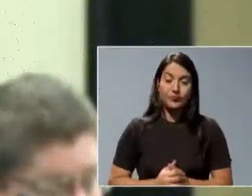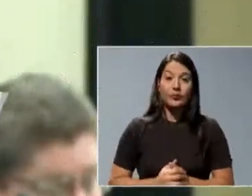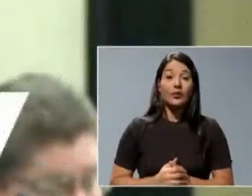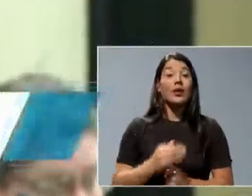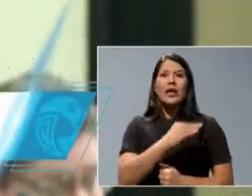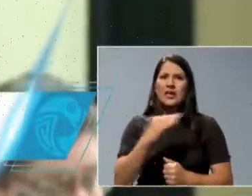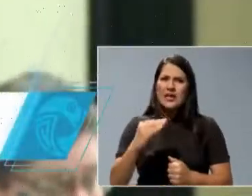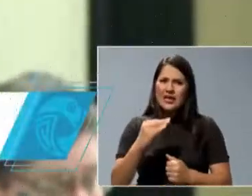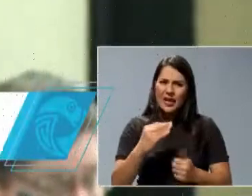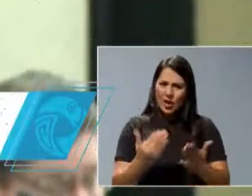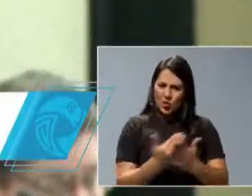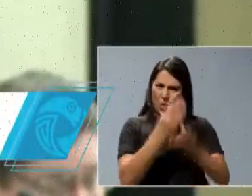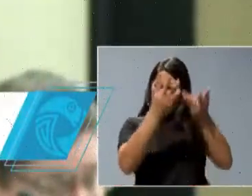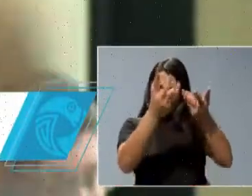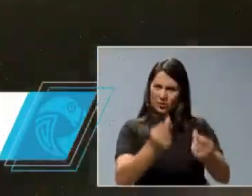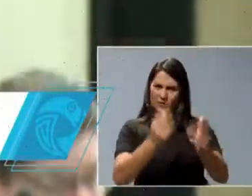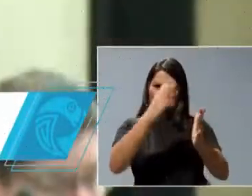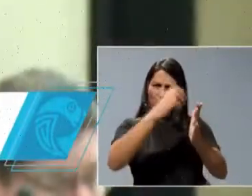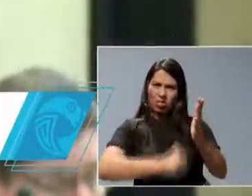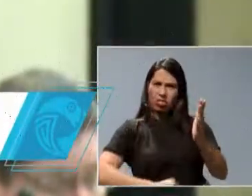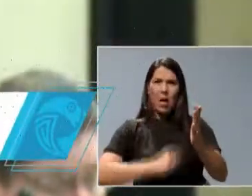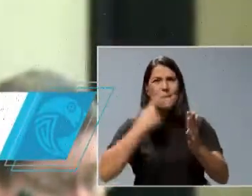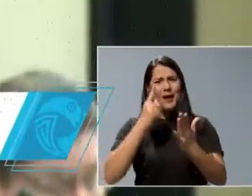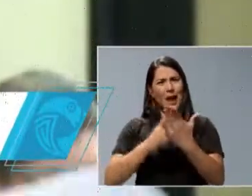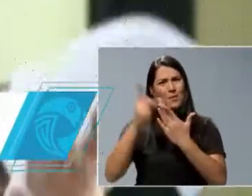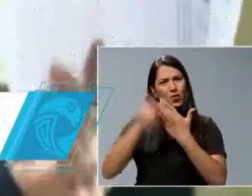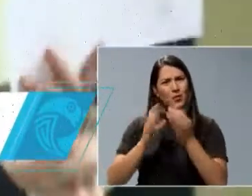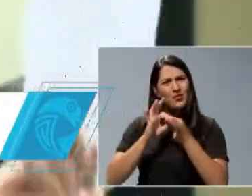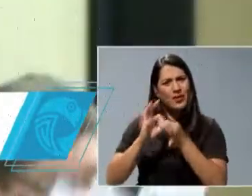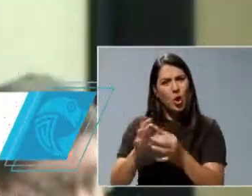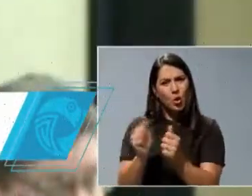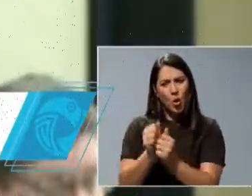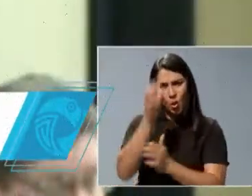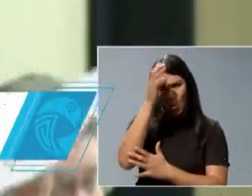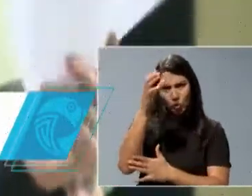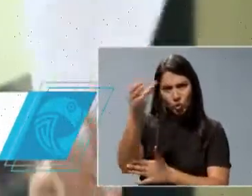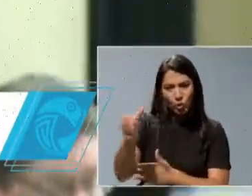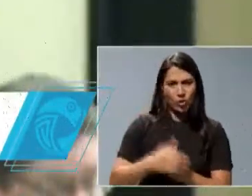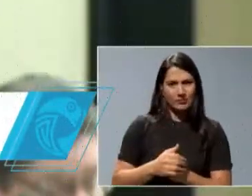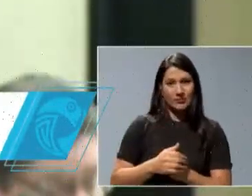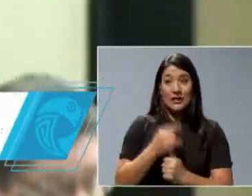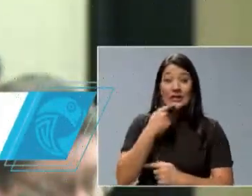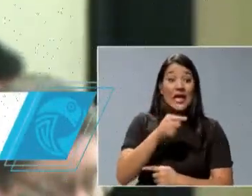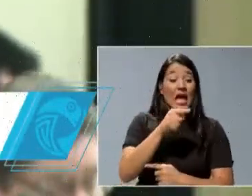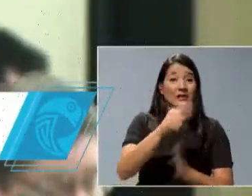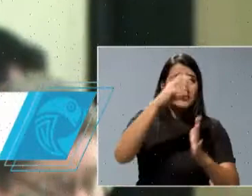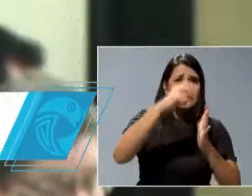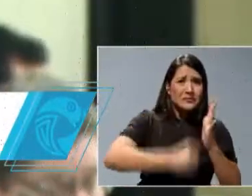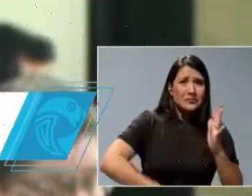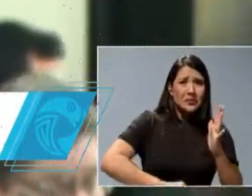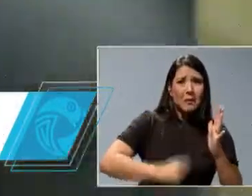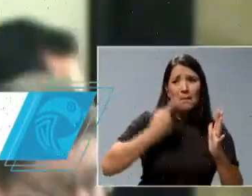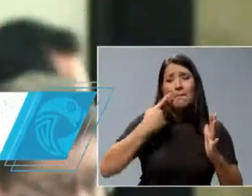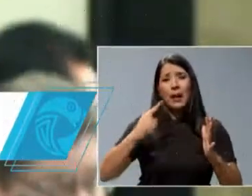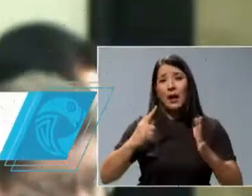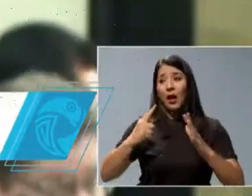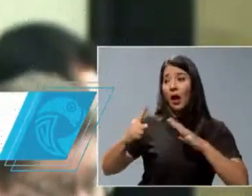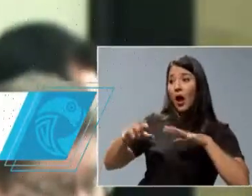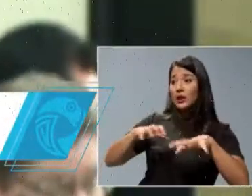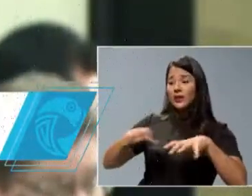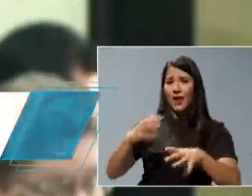recorte para los programas de la cultura. Se dice que ese recorte es para promover la reactivación económica, pero